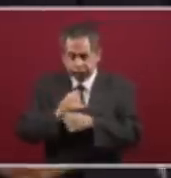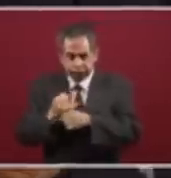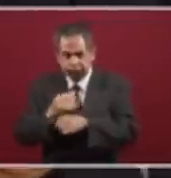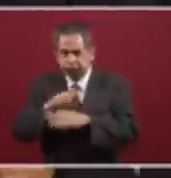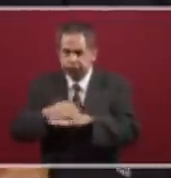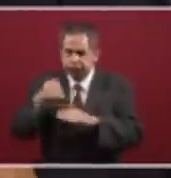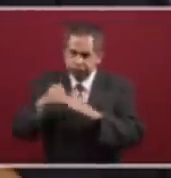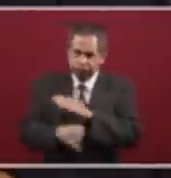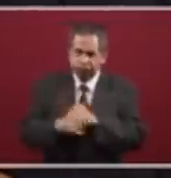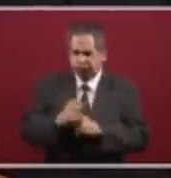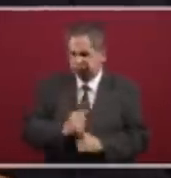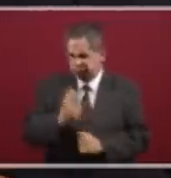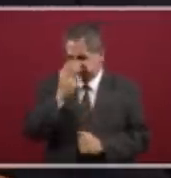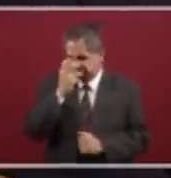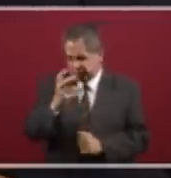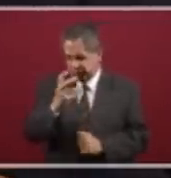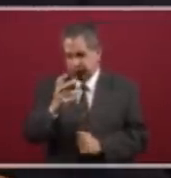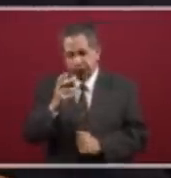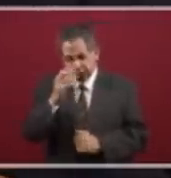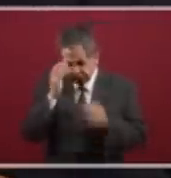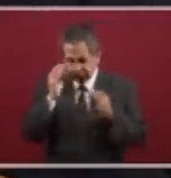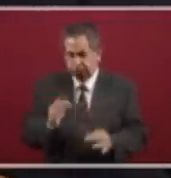se día